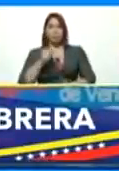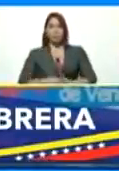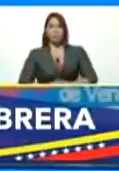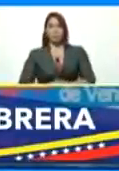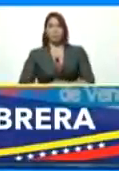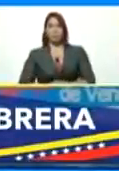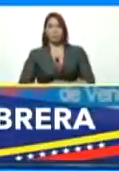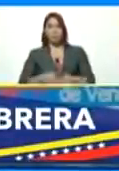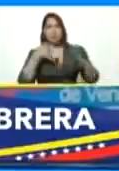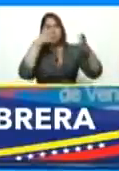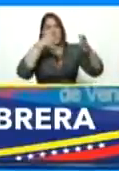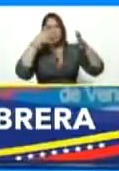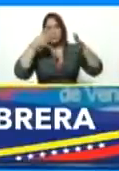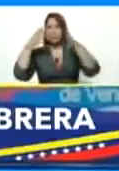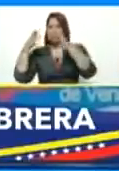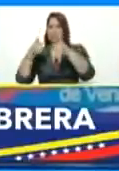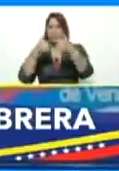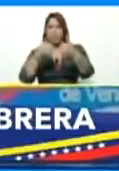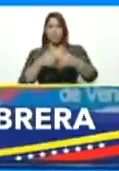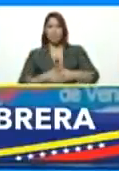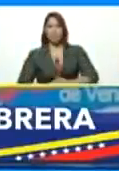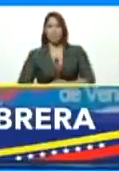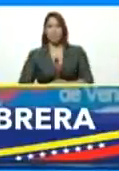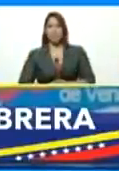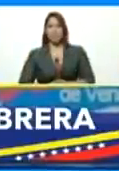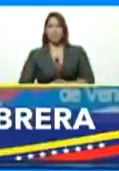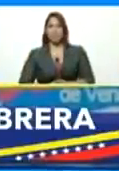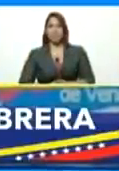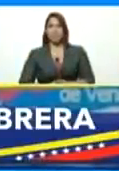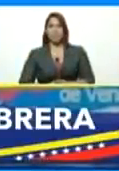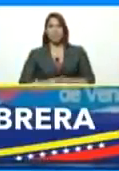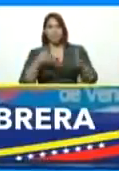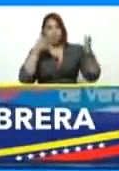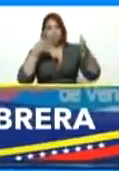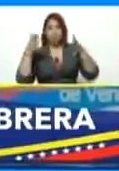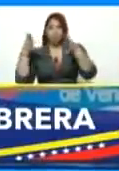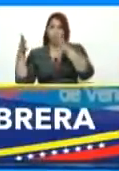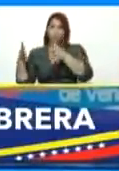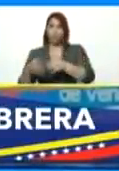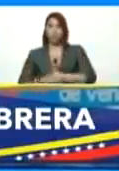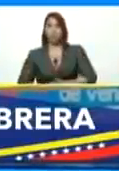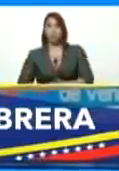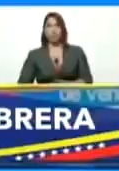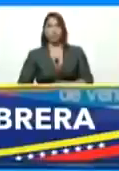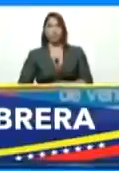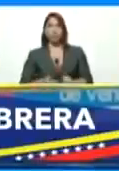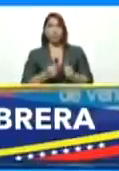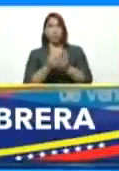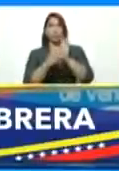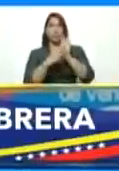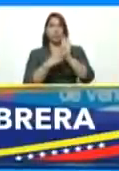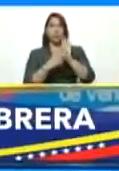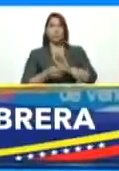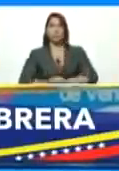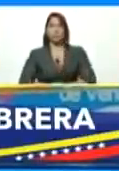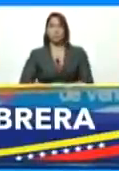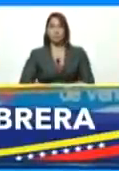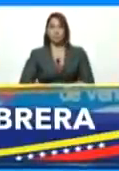orientar muy bien orientar con la verdad